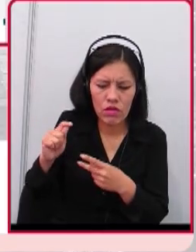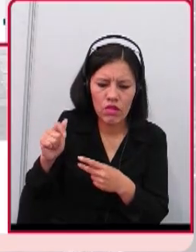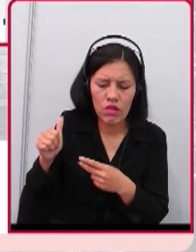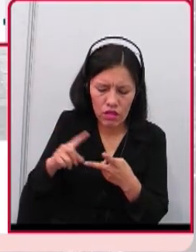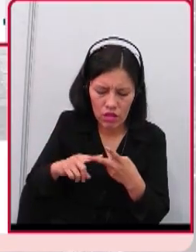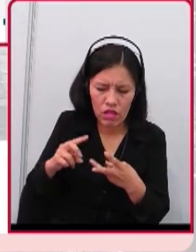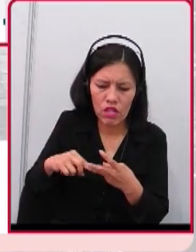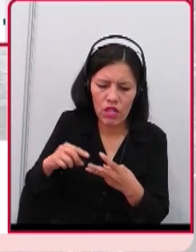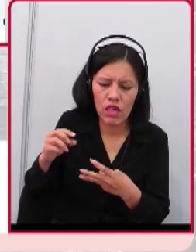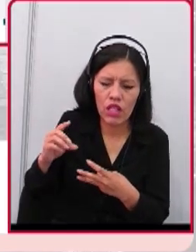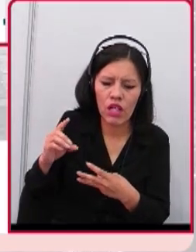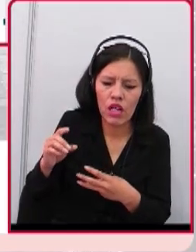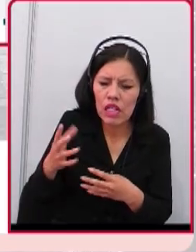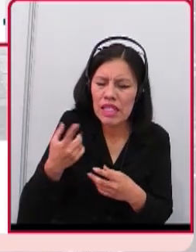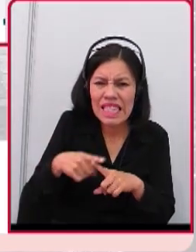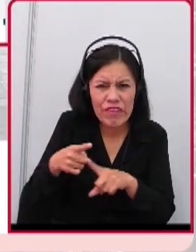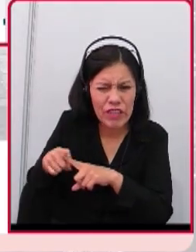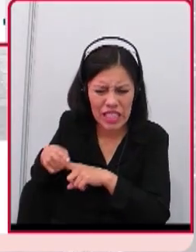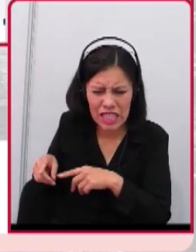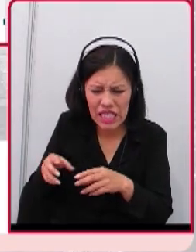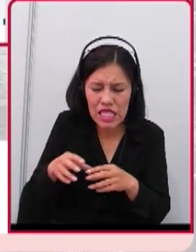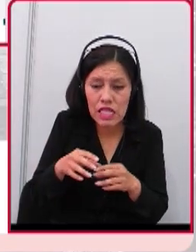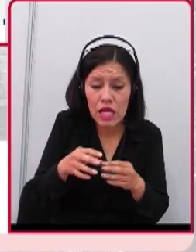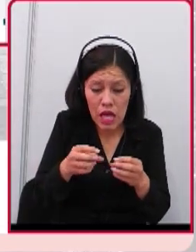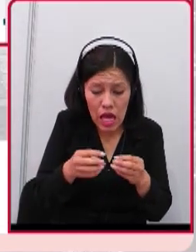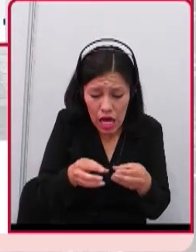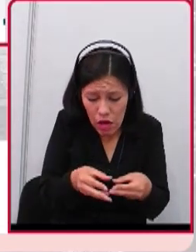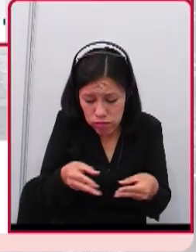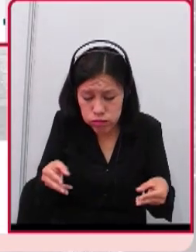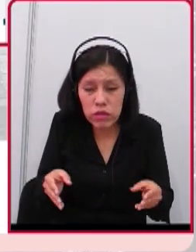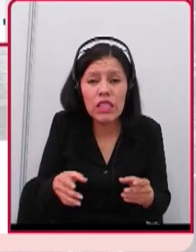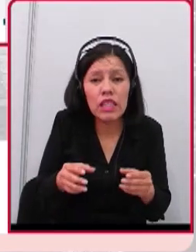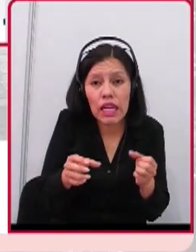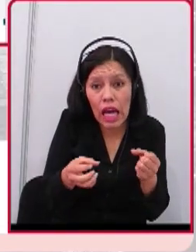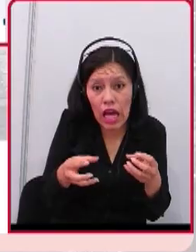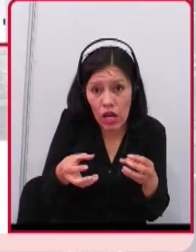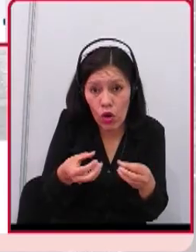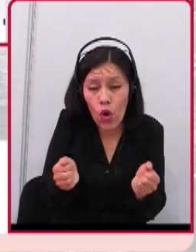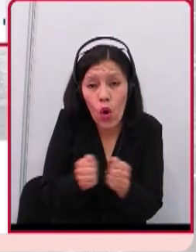Minerales de cobre que son de enriquecimiento secundario, ¿no?